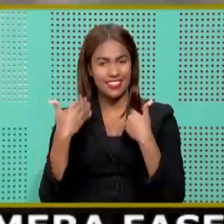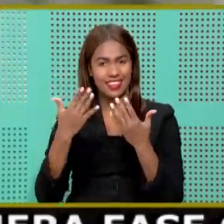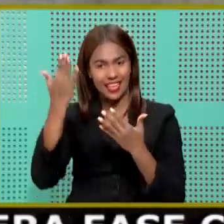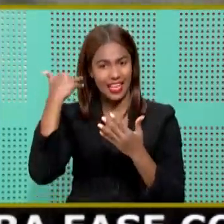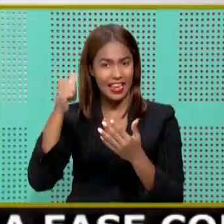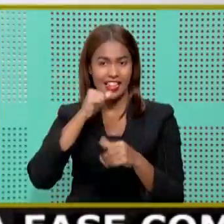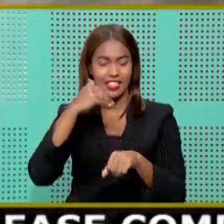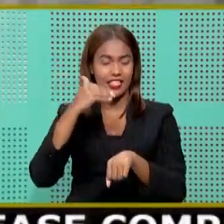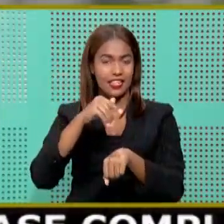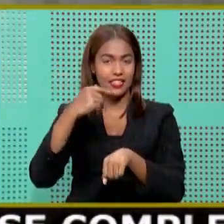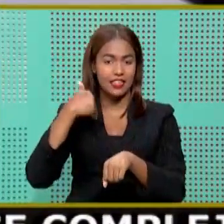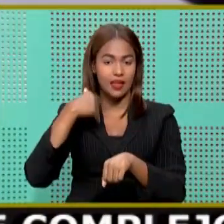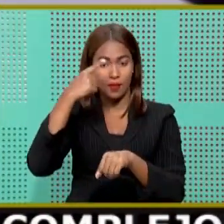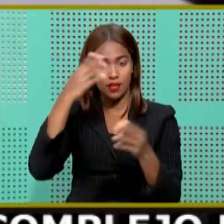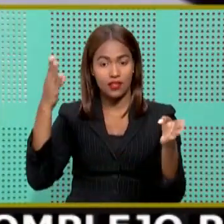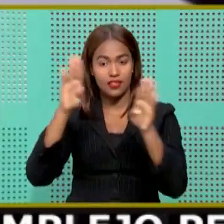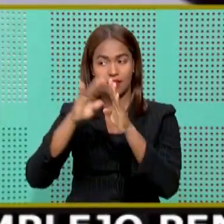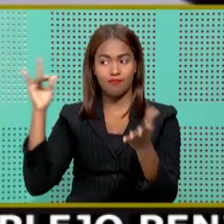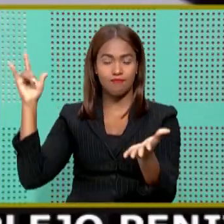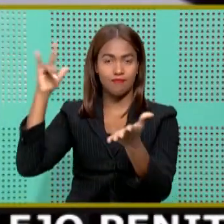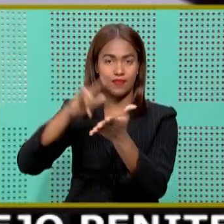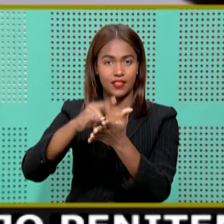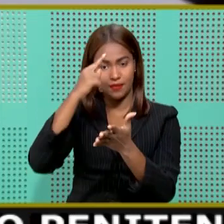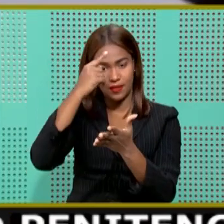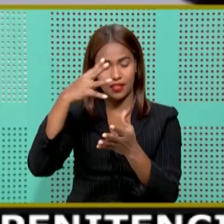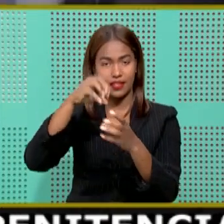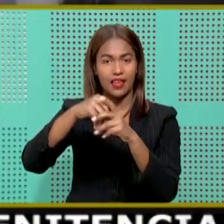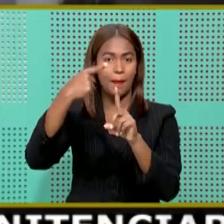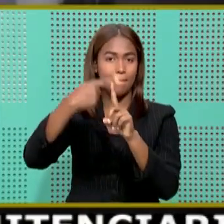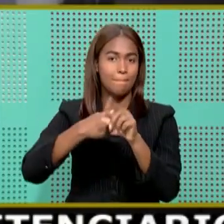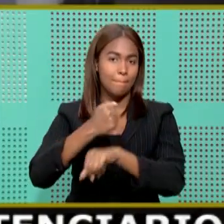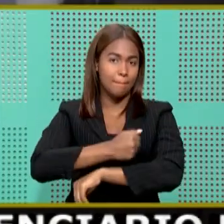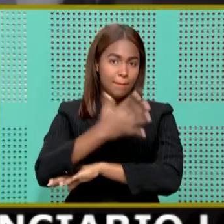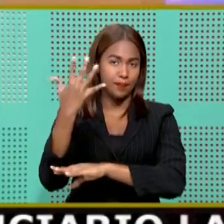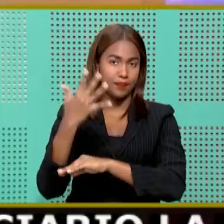desde el cierre formal de los aeropuertos a mediados de marzo.